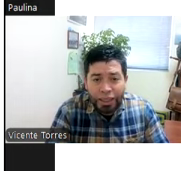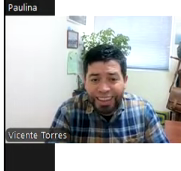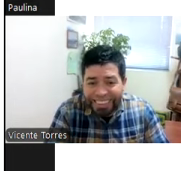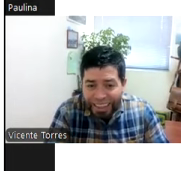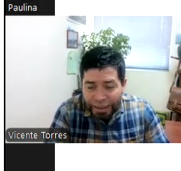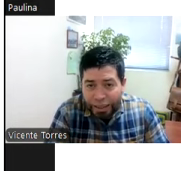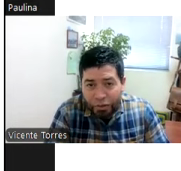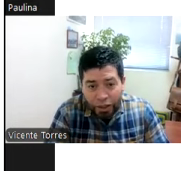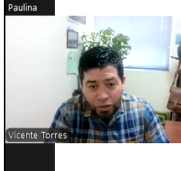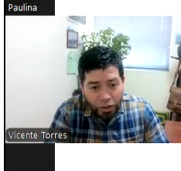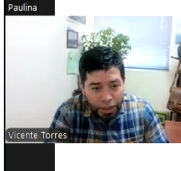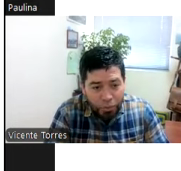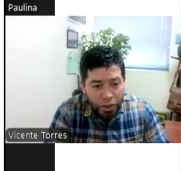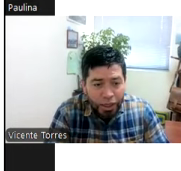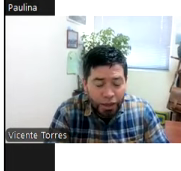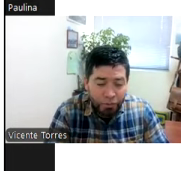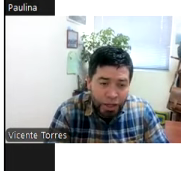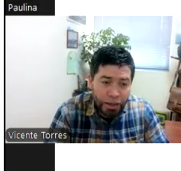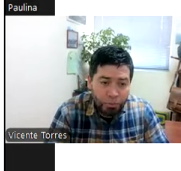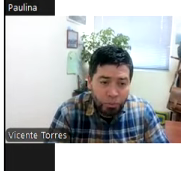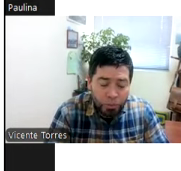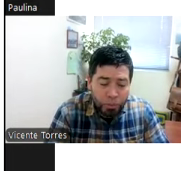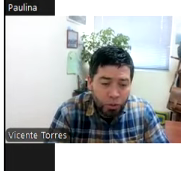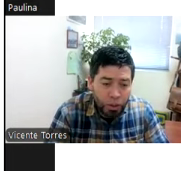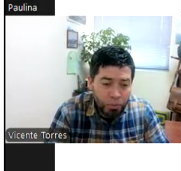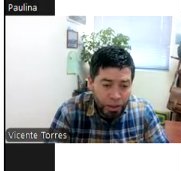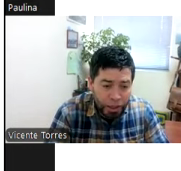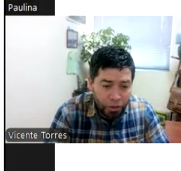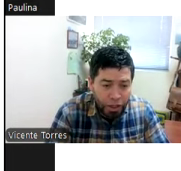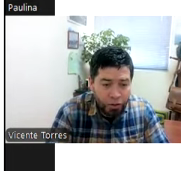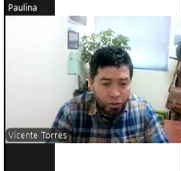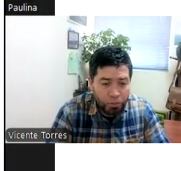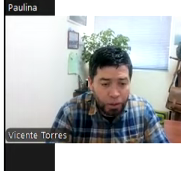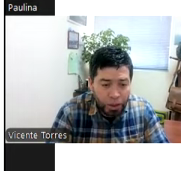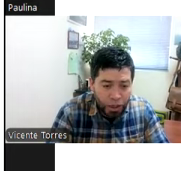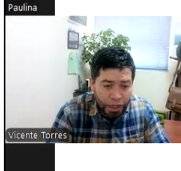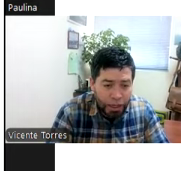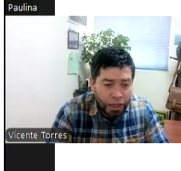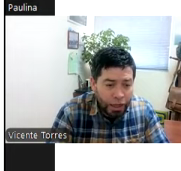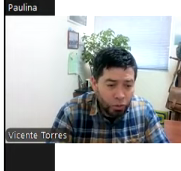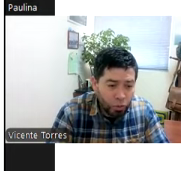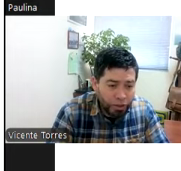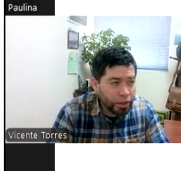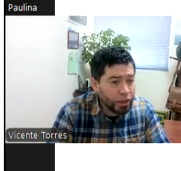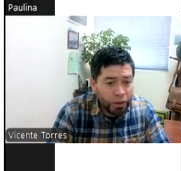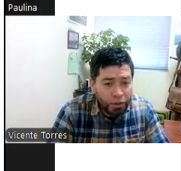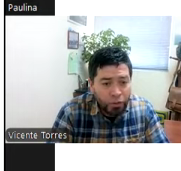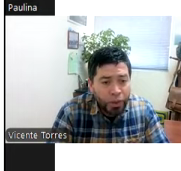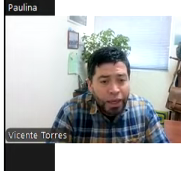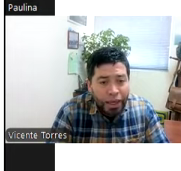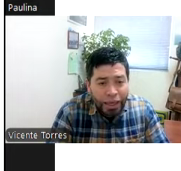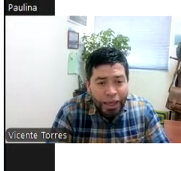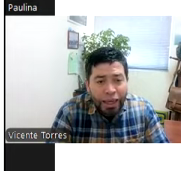dato interesante que nos encontramos y que venía del mismo grupo de investigadores, mis colegas Andrew Quest y Denise